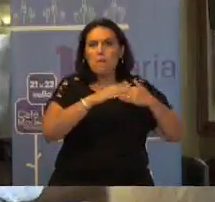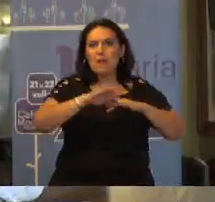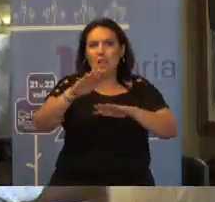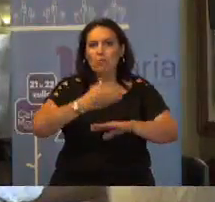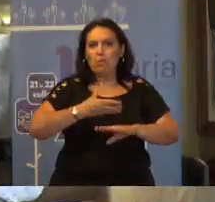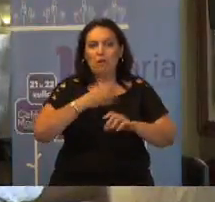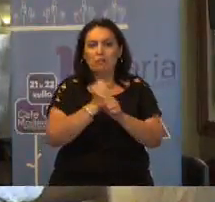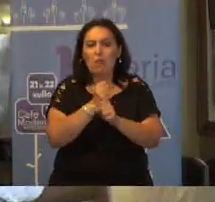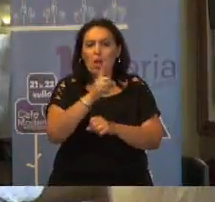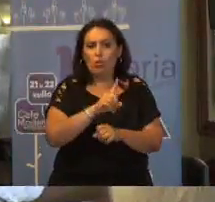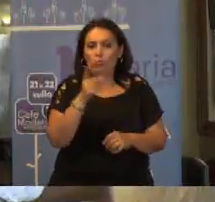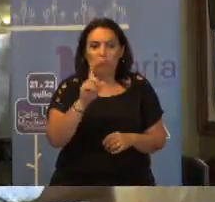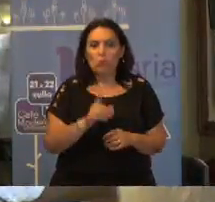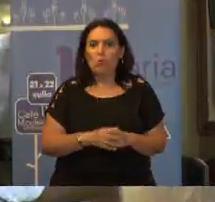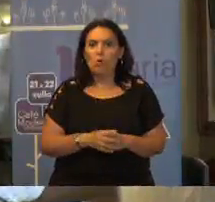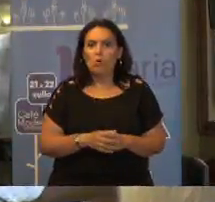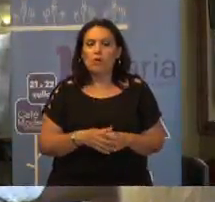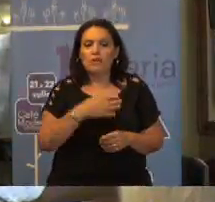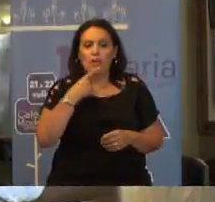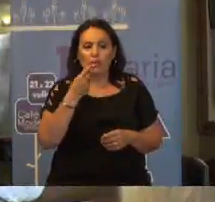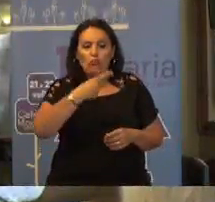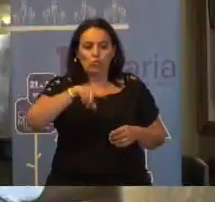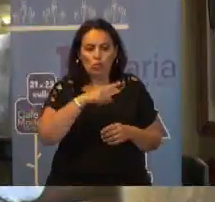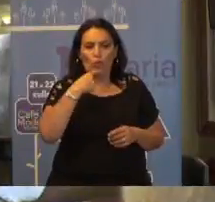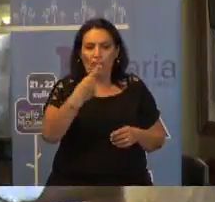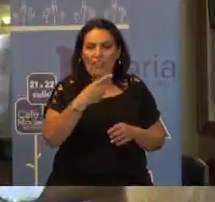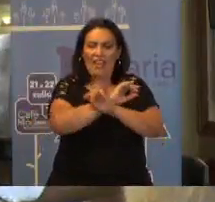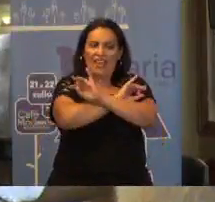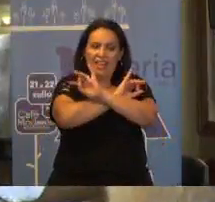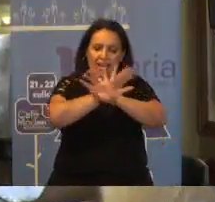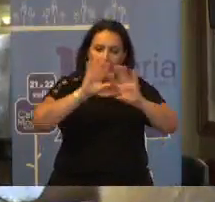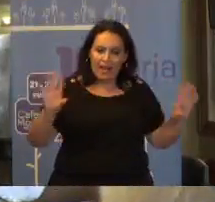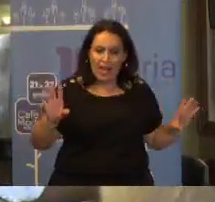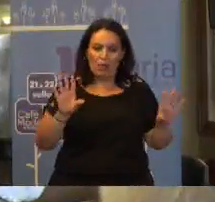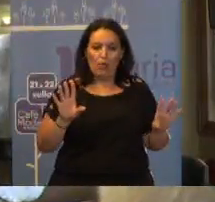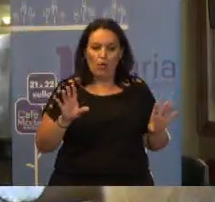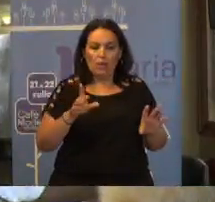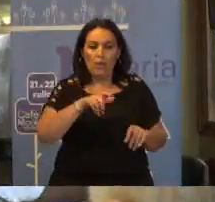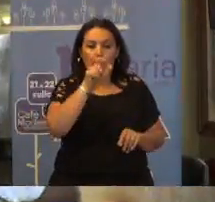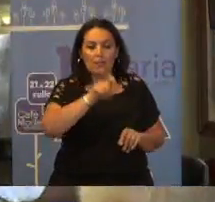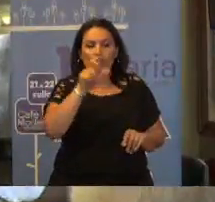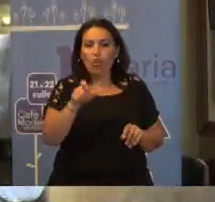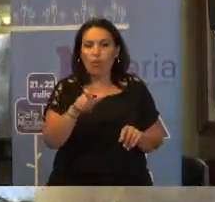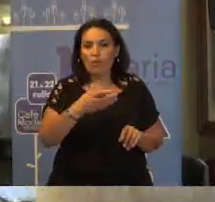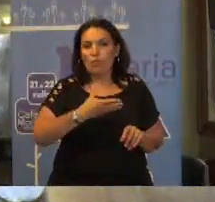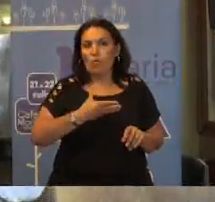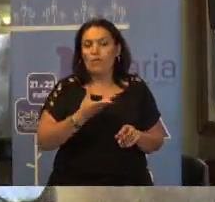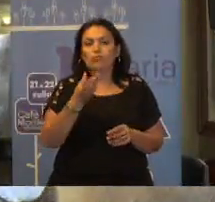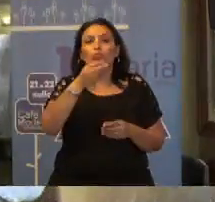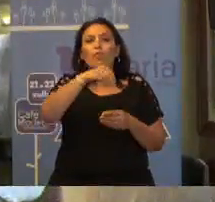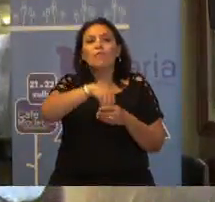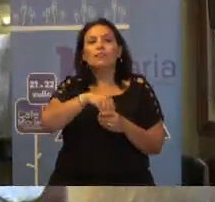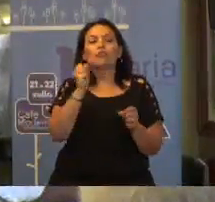hai que falar dunha vez alto e claro sobre estas cuestións. Os que traballan nos municipios a nivel local o